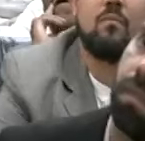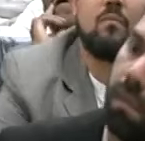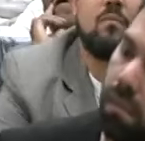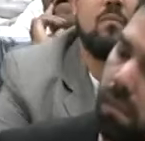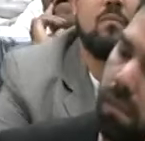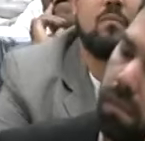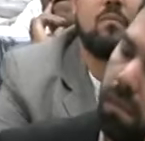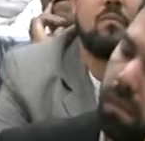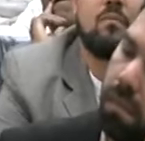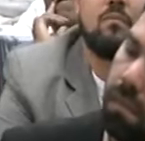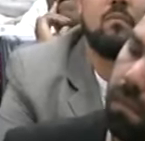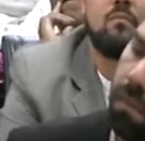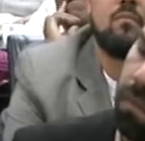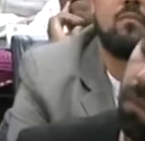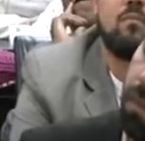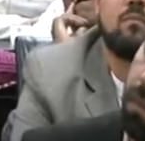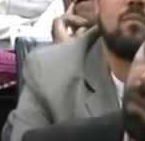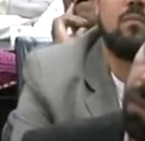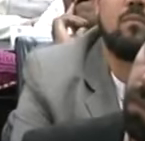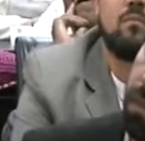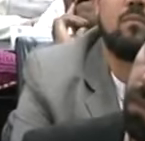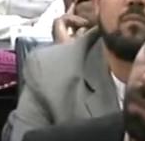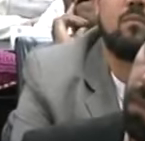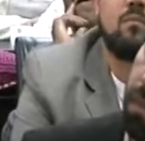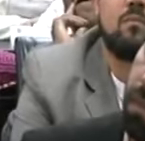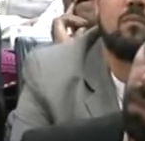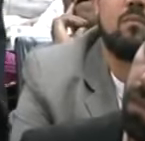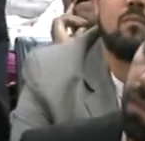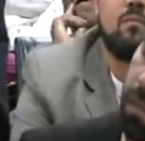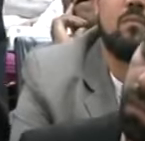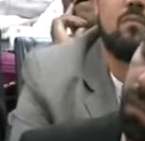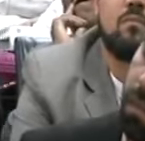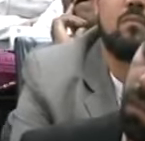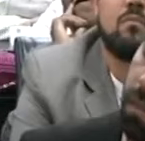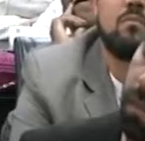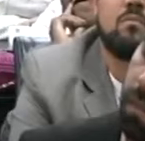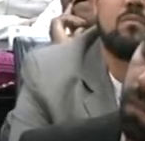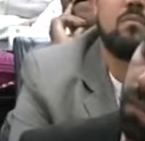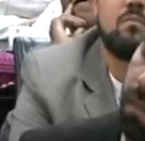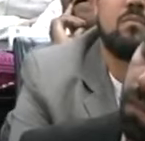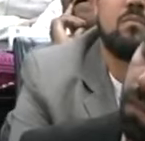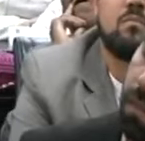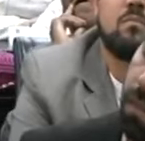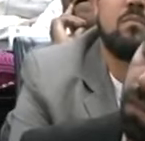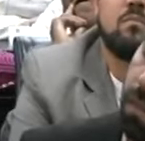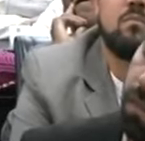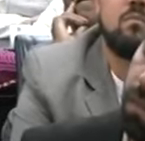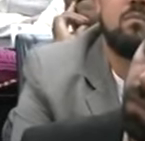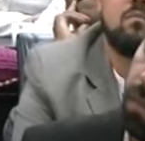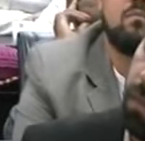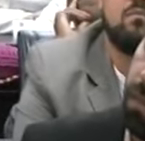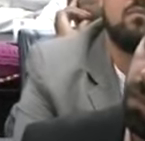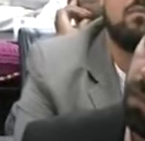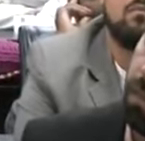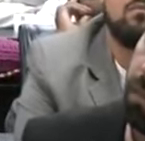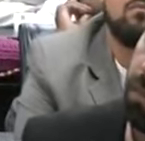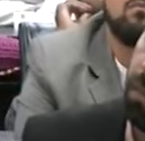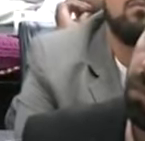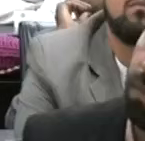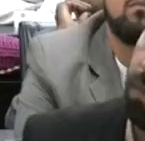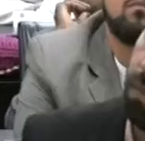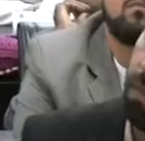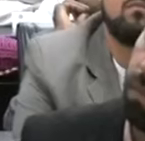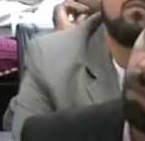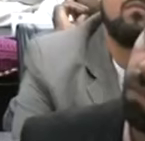otros grupos de personas con discapacidad, como son la de personas ciegas y con discapacidad visual, las